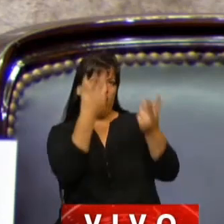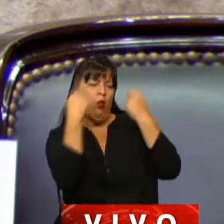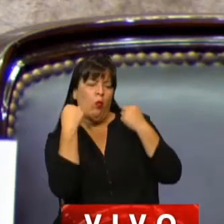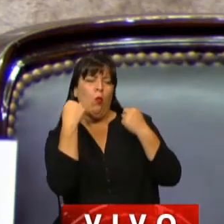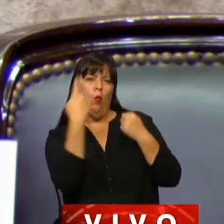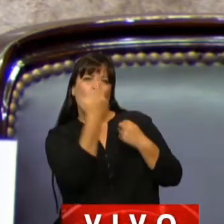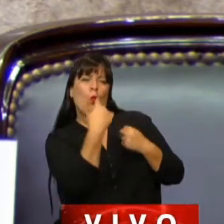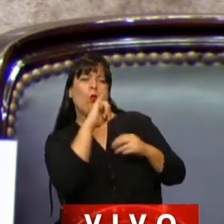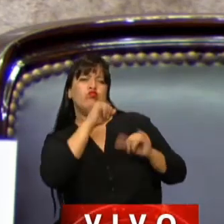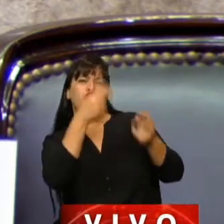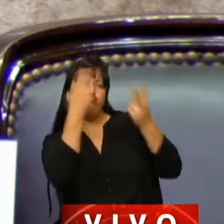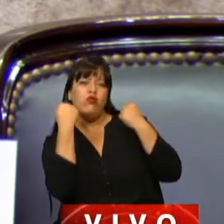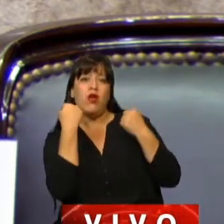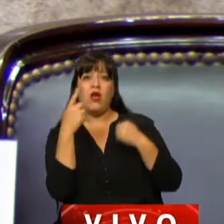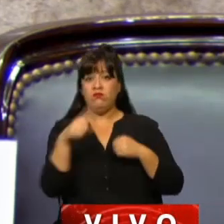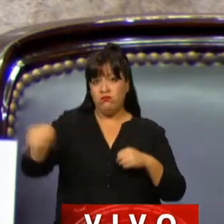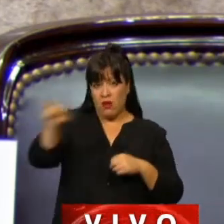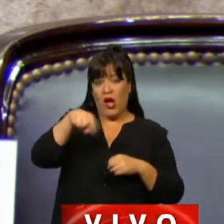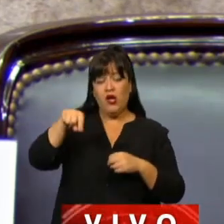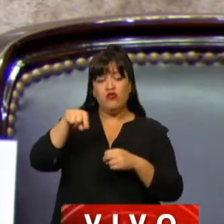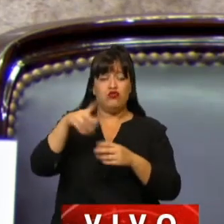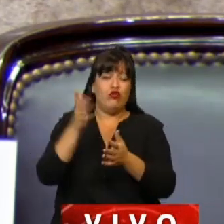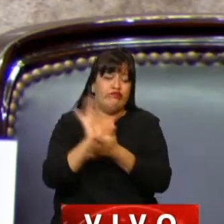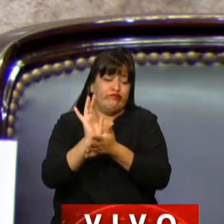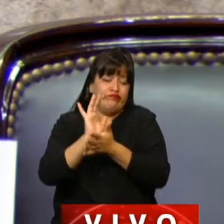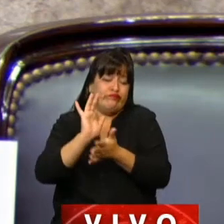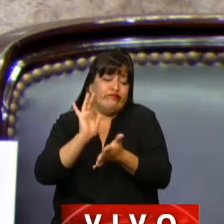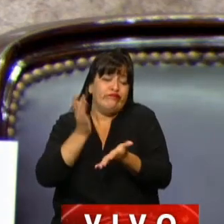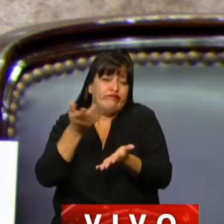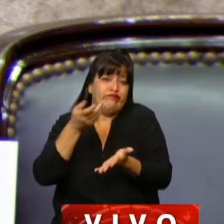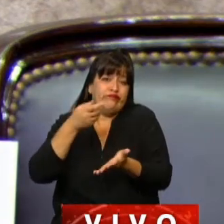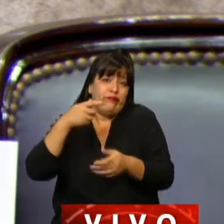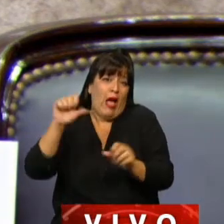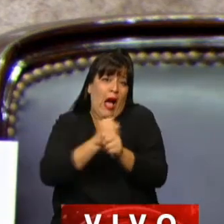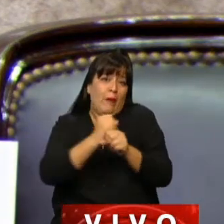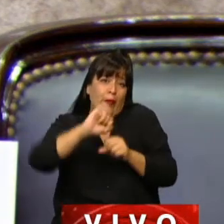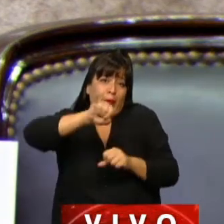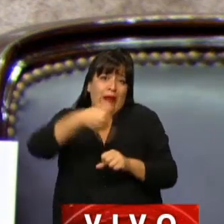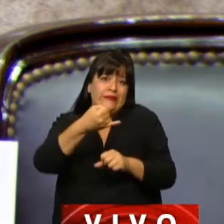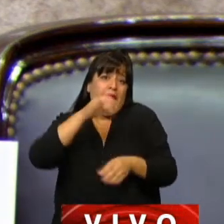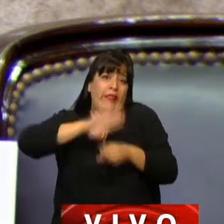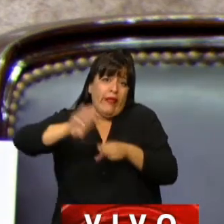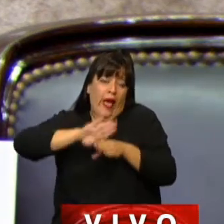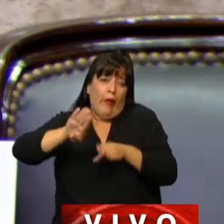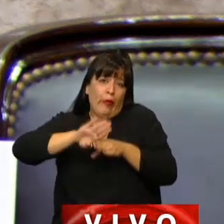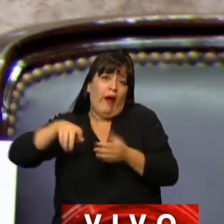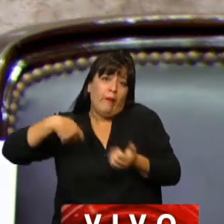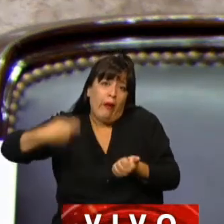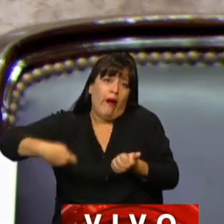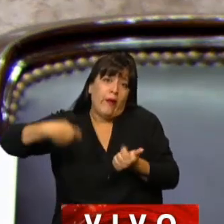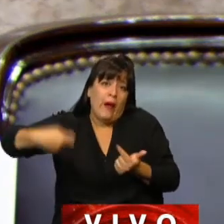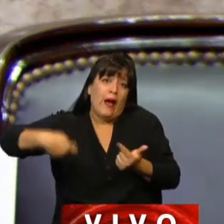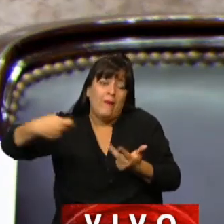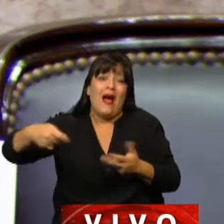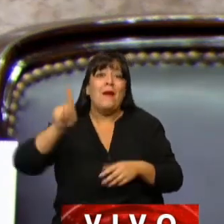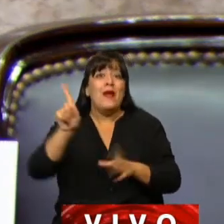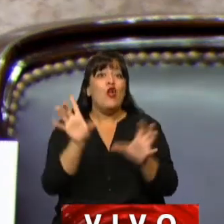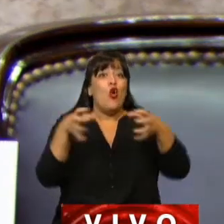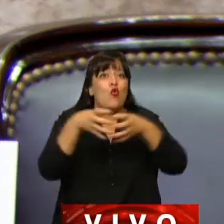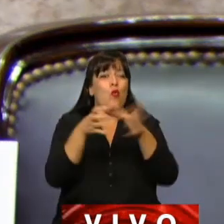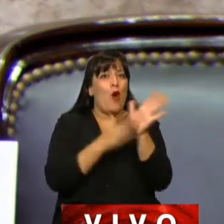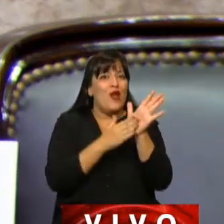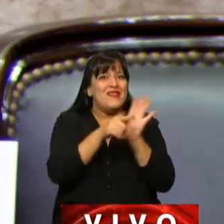ellos van a probar hipotecar el país. ¿Y sabe qué? El Frente de Izquierda fue la única